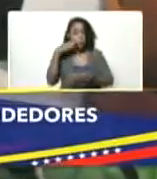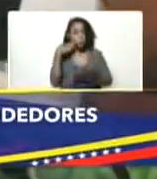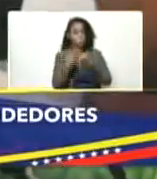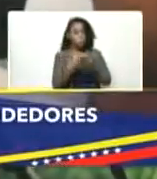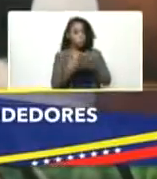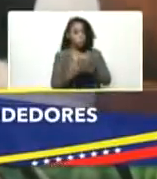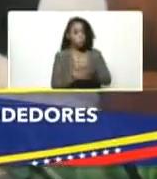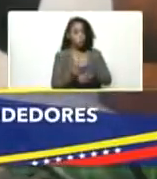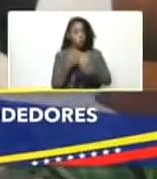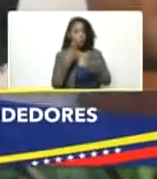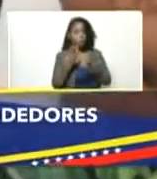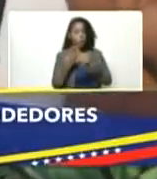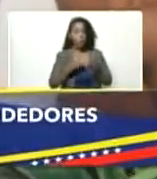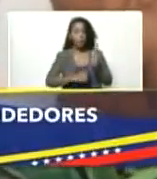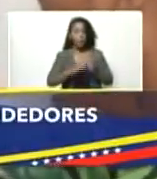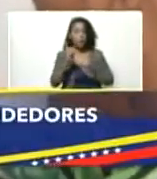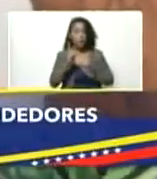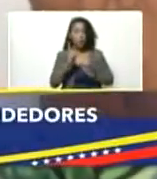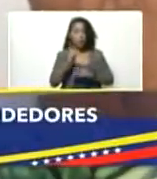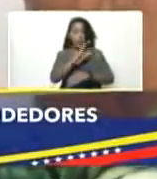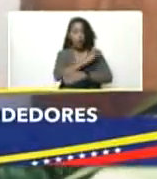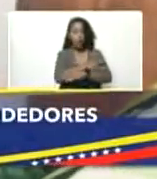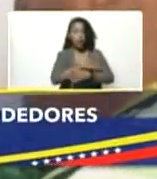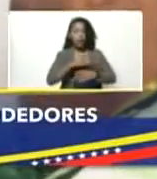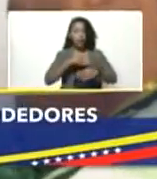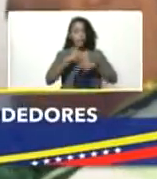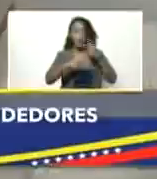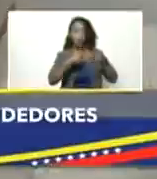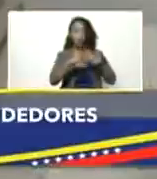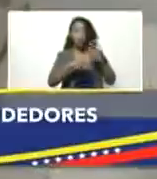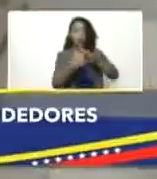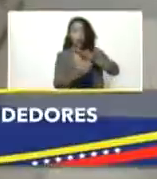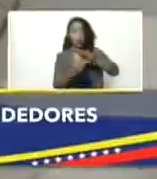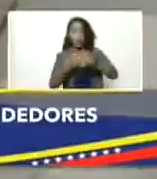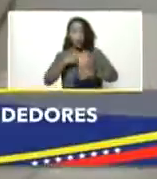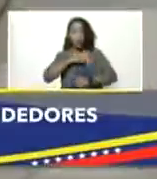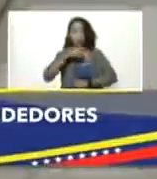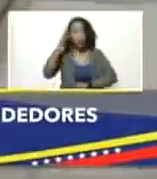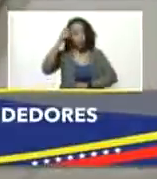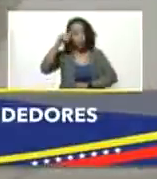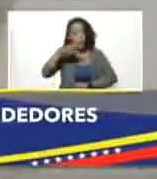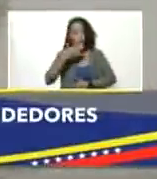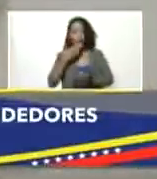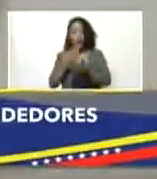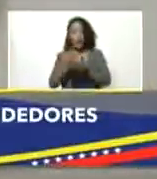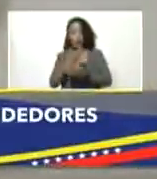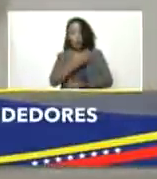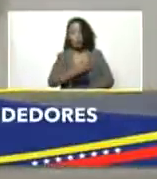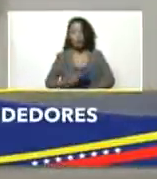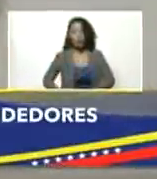primera persona el desarrollo de la fuerza productiva desde las bases de nuestro pueblo. Muchas gracias, presidente.